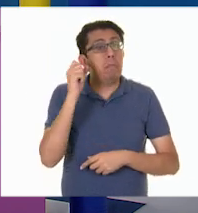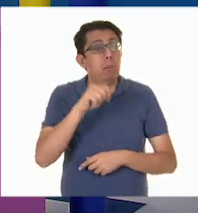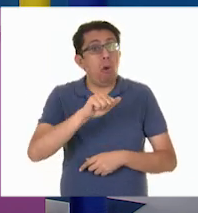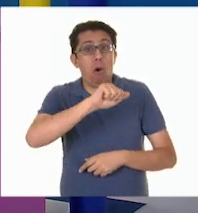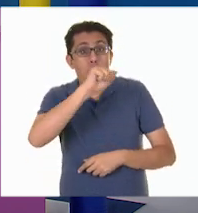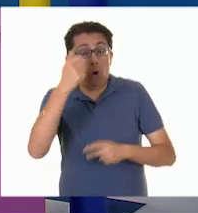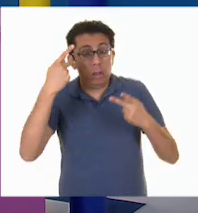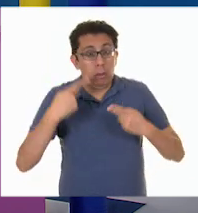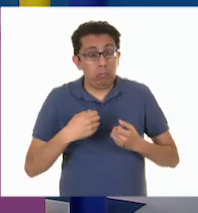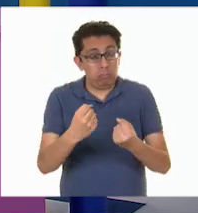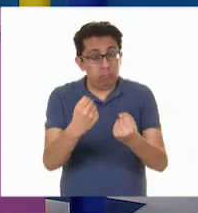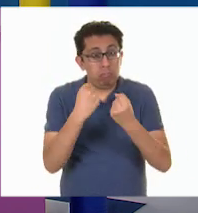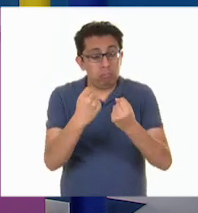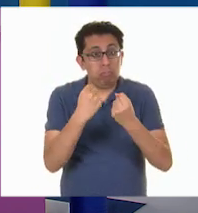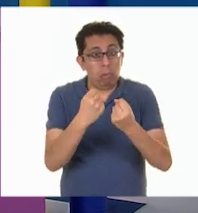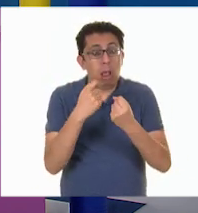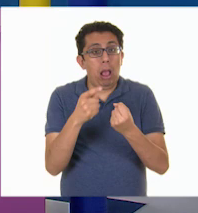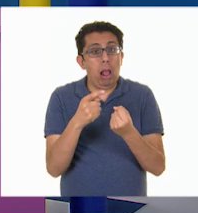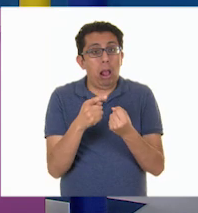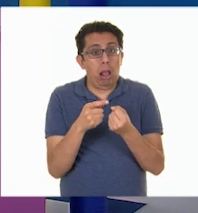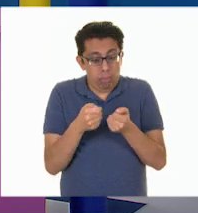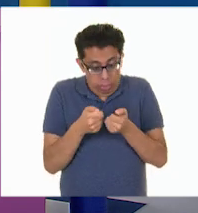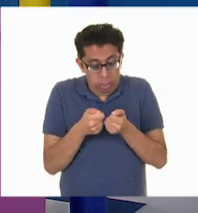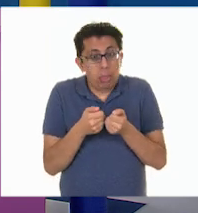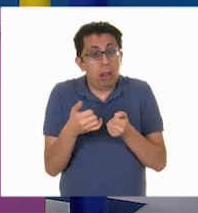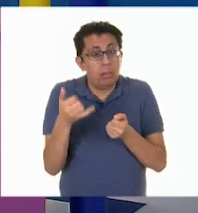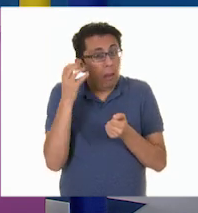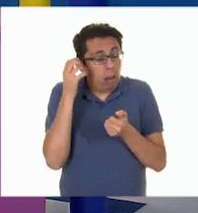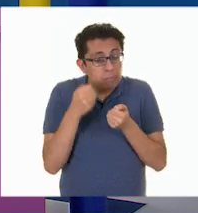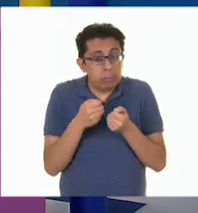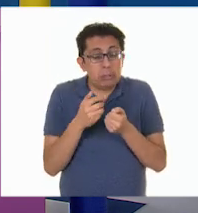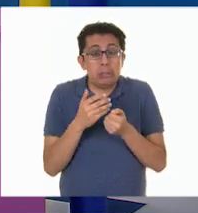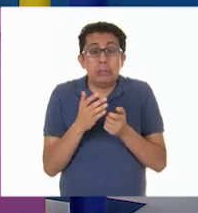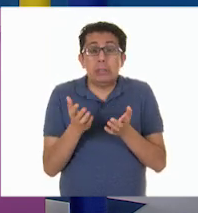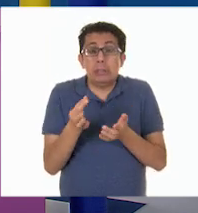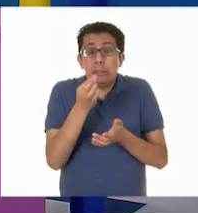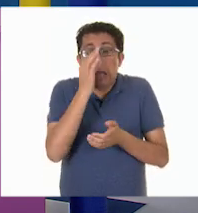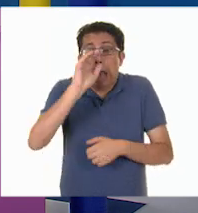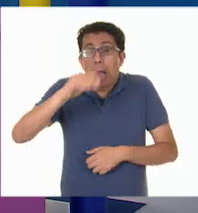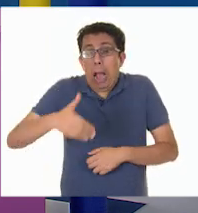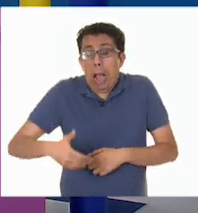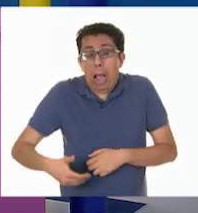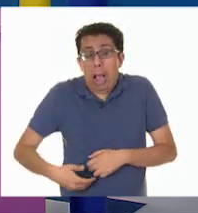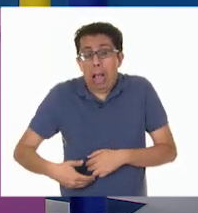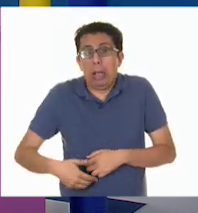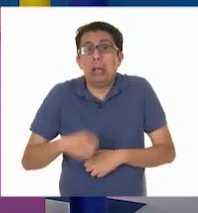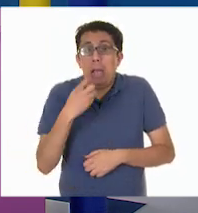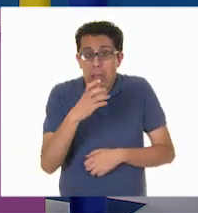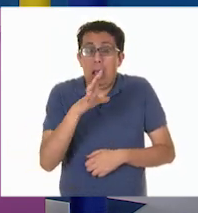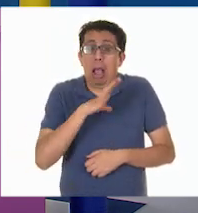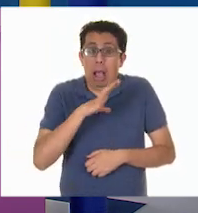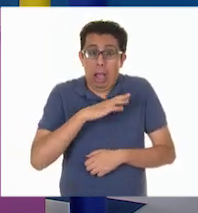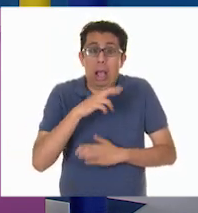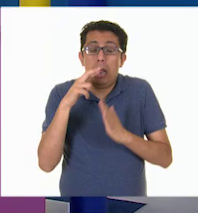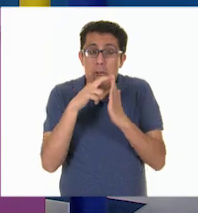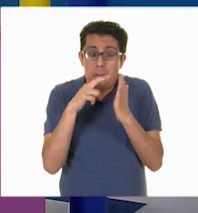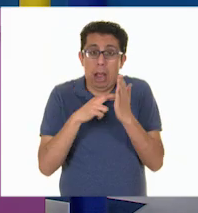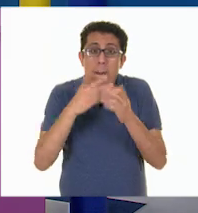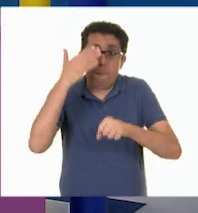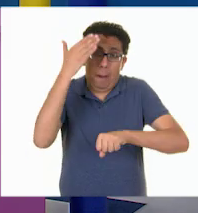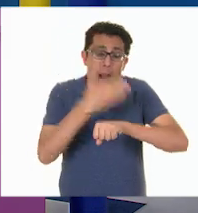primer conductor que iba ahí viendo el celular, pues casi lo atropella. O sea, eso también amerita una multa según el reglamento de tránsito.